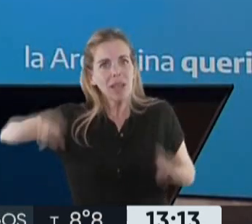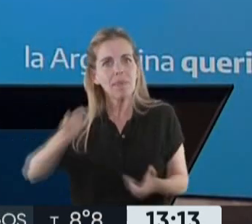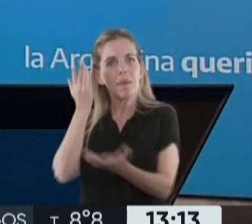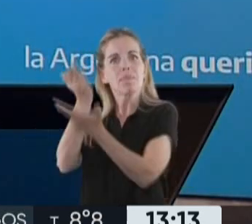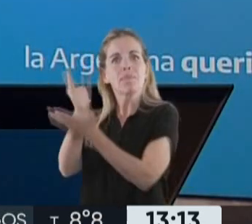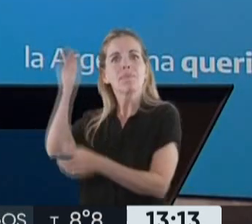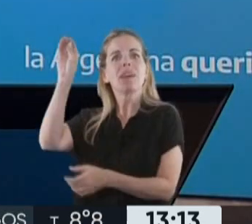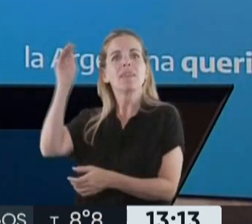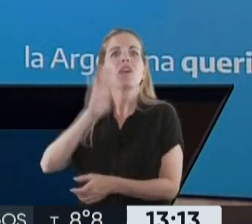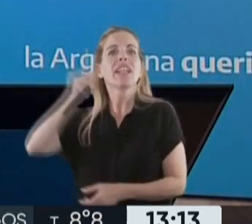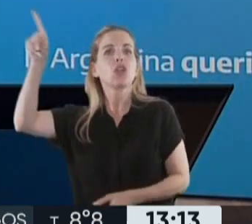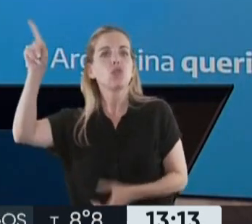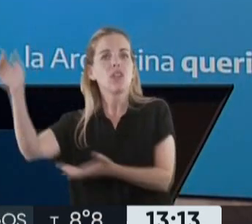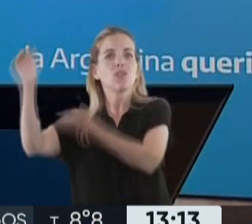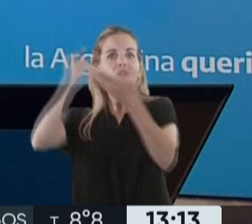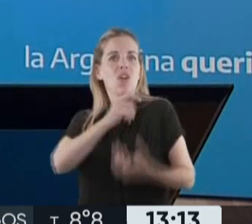americanos.